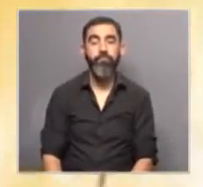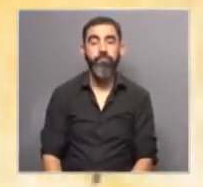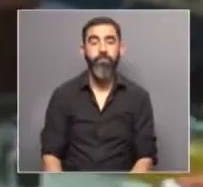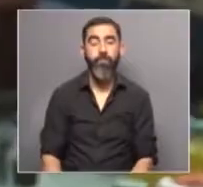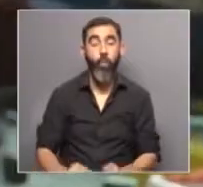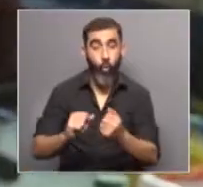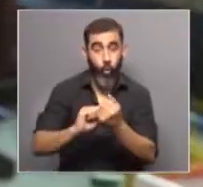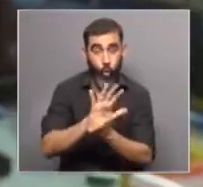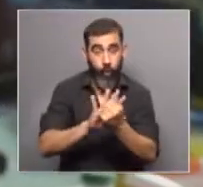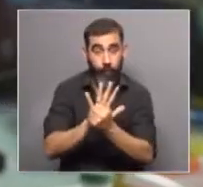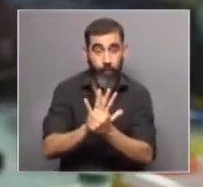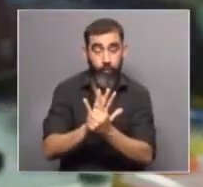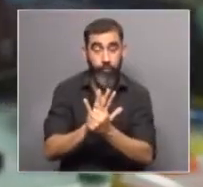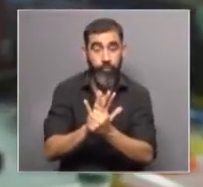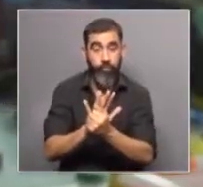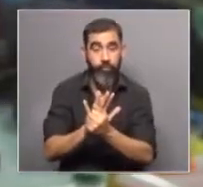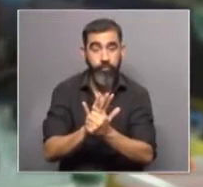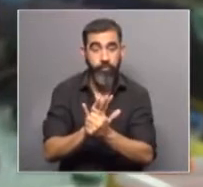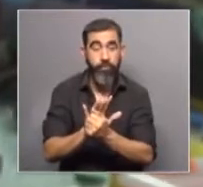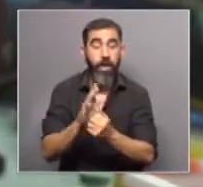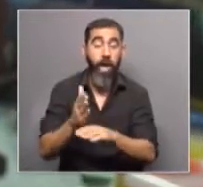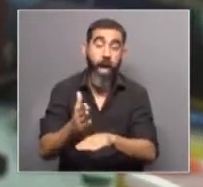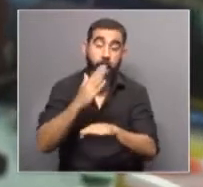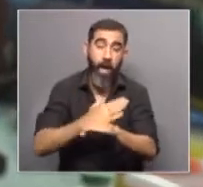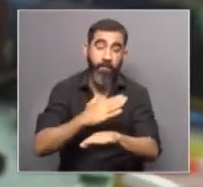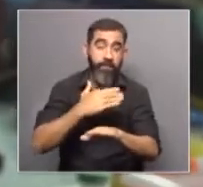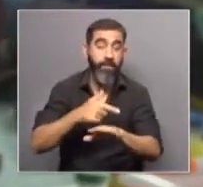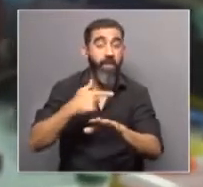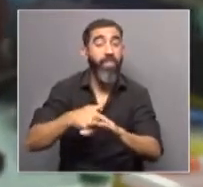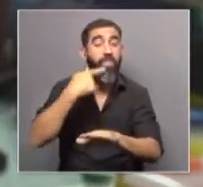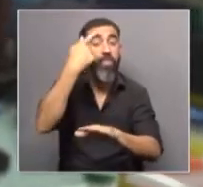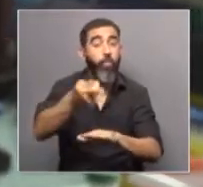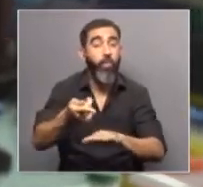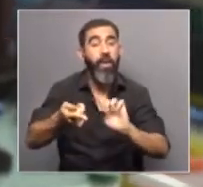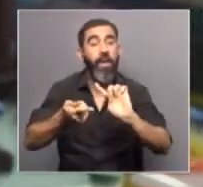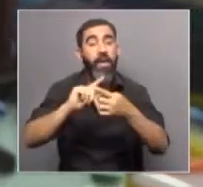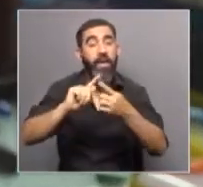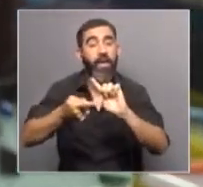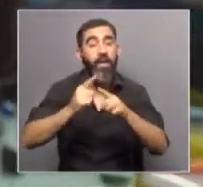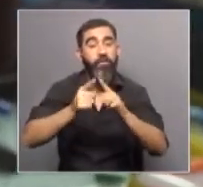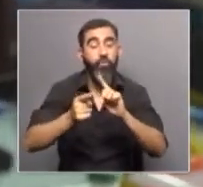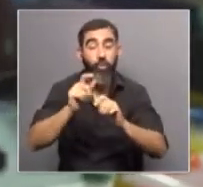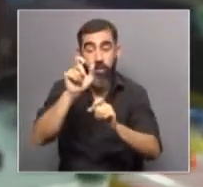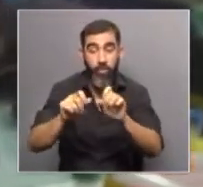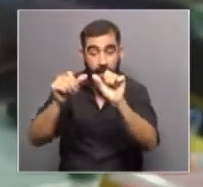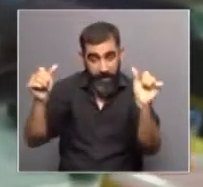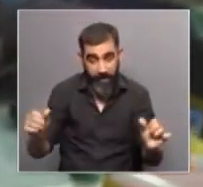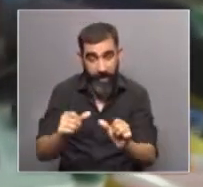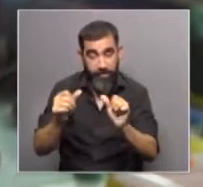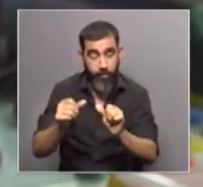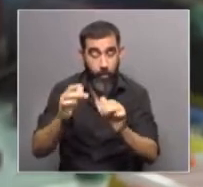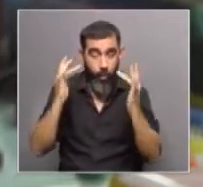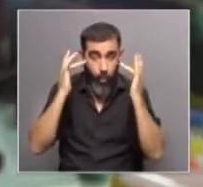El COVID trajo claramente un antes y un después en lo que fue el relacionamiento de quienes hacemos